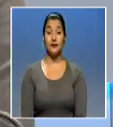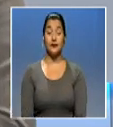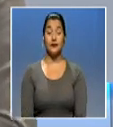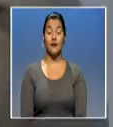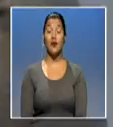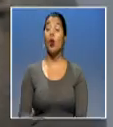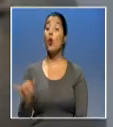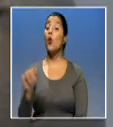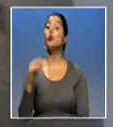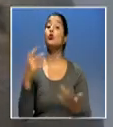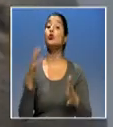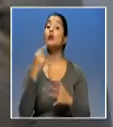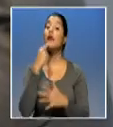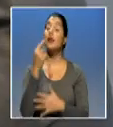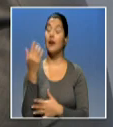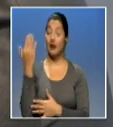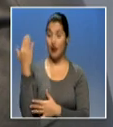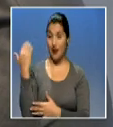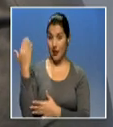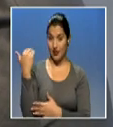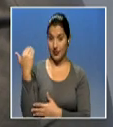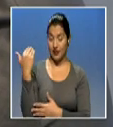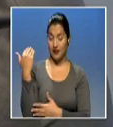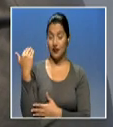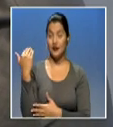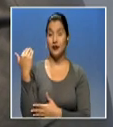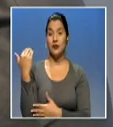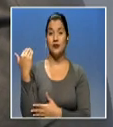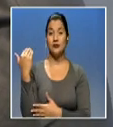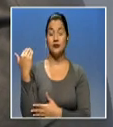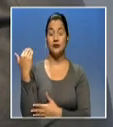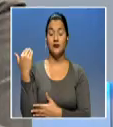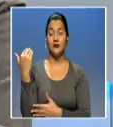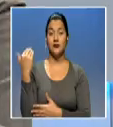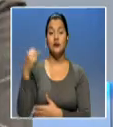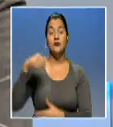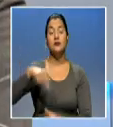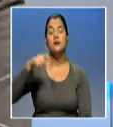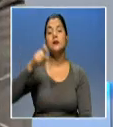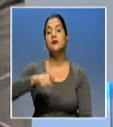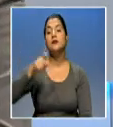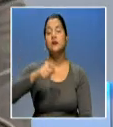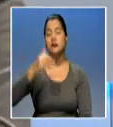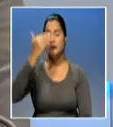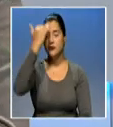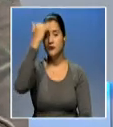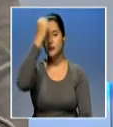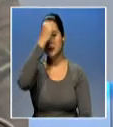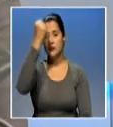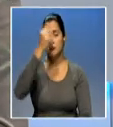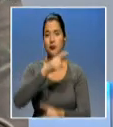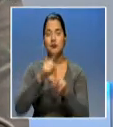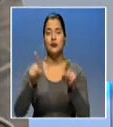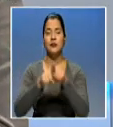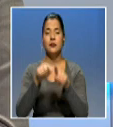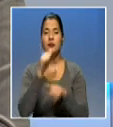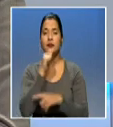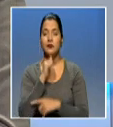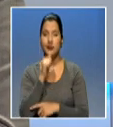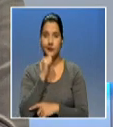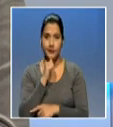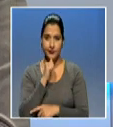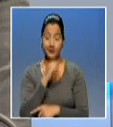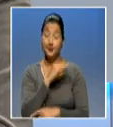Como antes decía, aquí se requiere sapiencia, pero también prudencia.